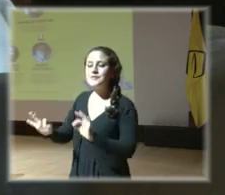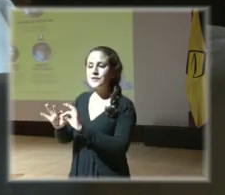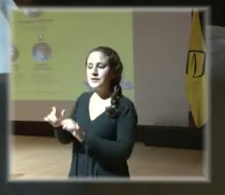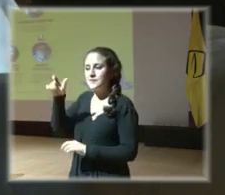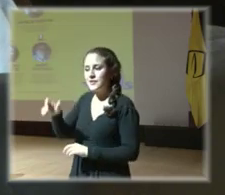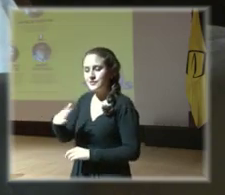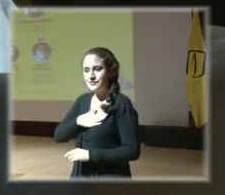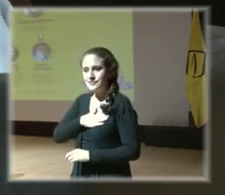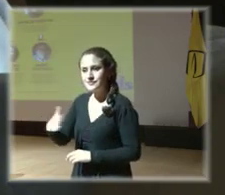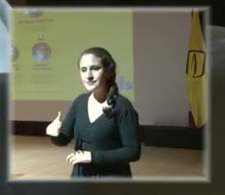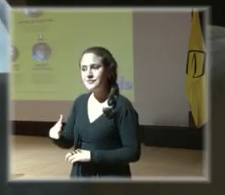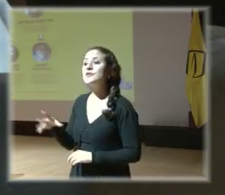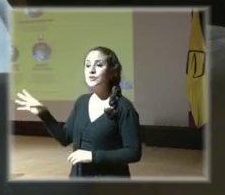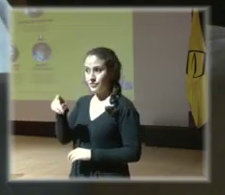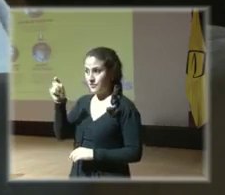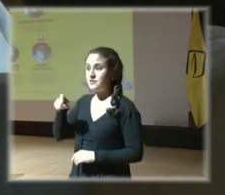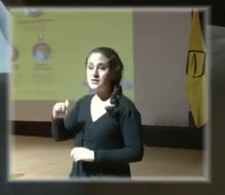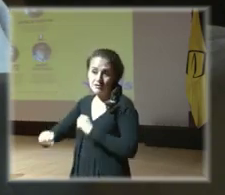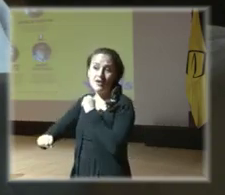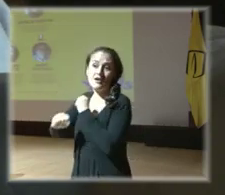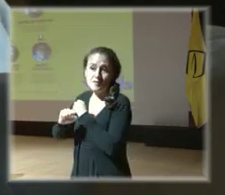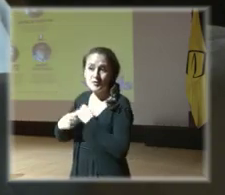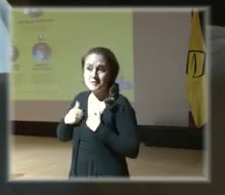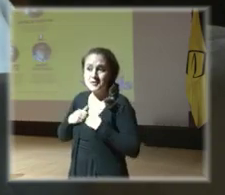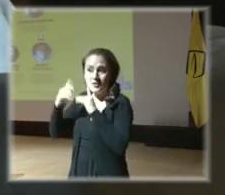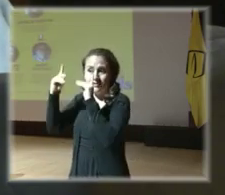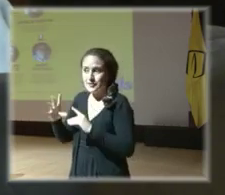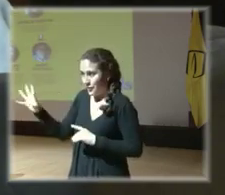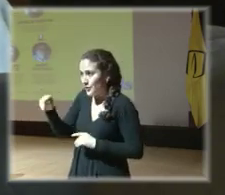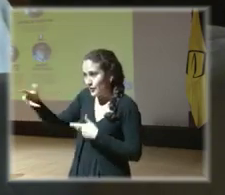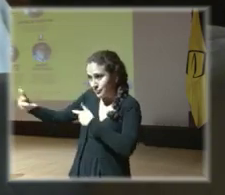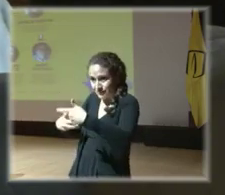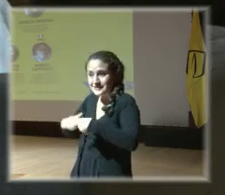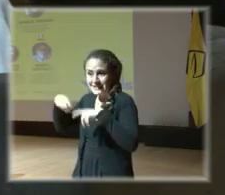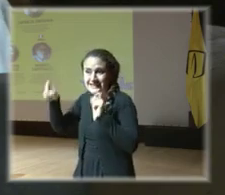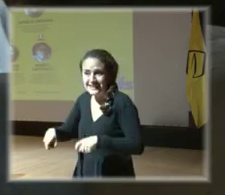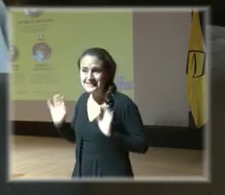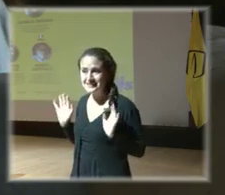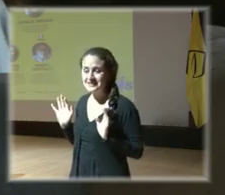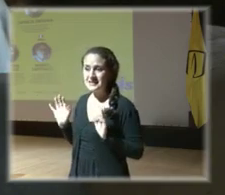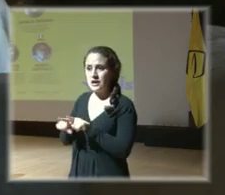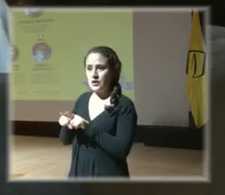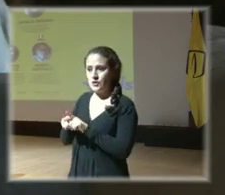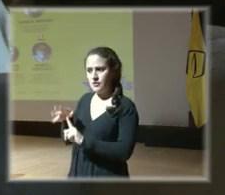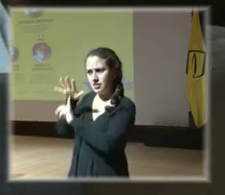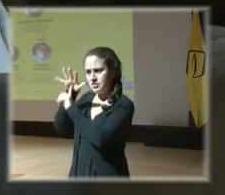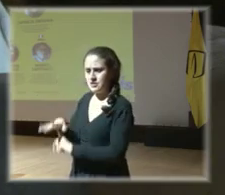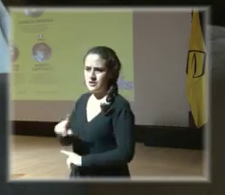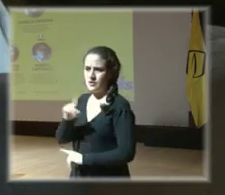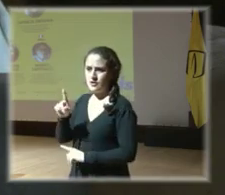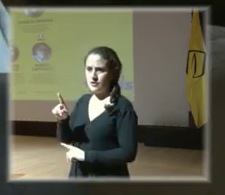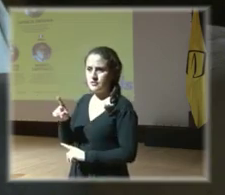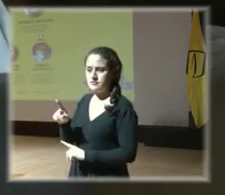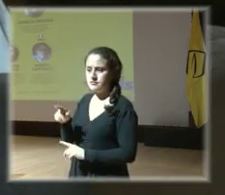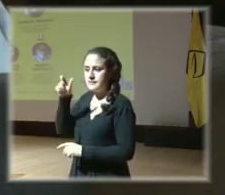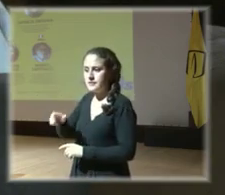todos requerimos apoyo en nuestras decisiones, ¿no? Entonces, eso es simplemente no discriminar contra